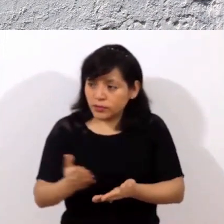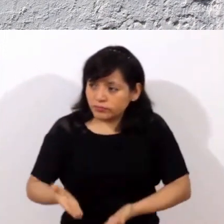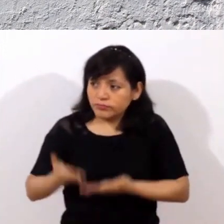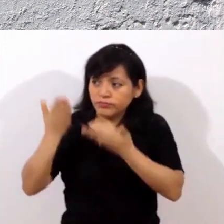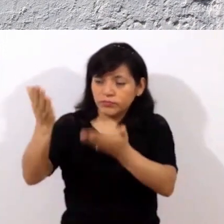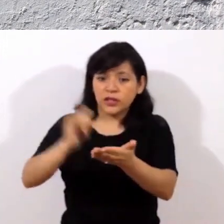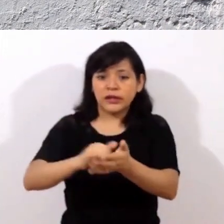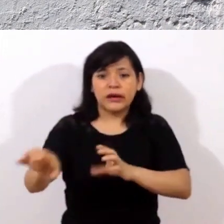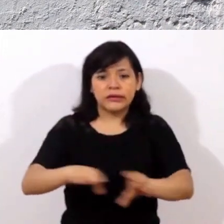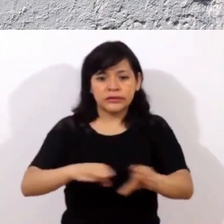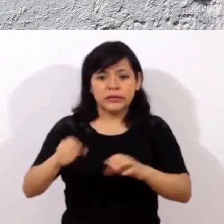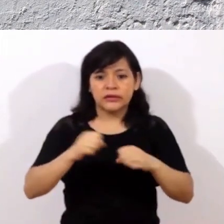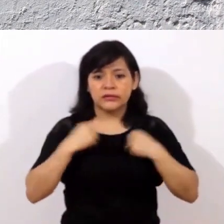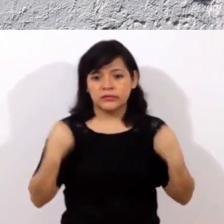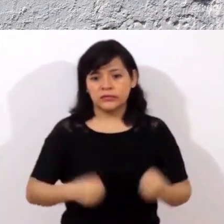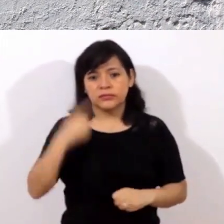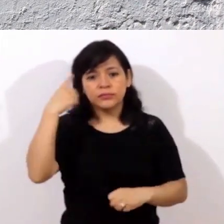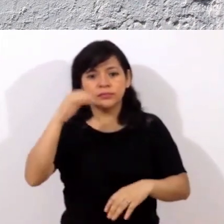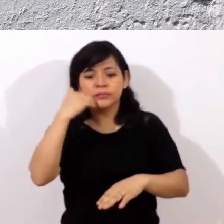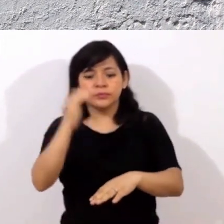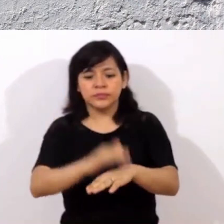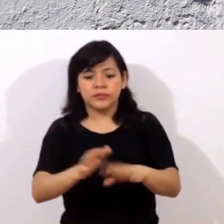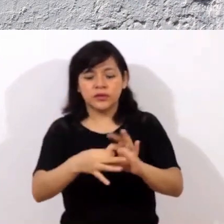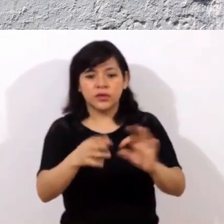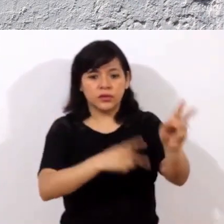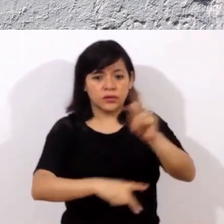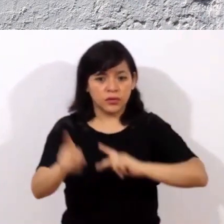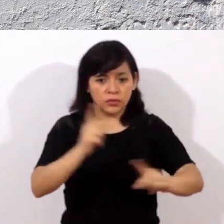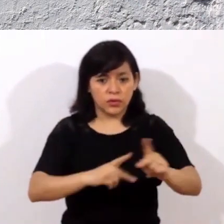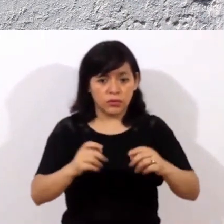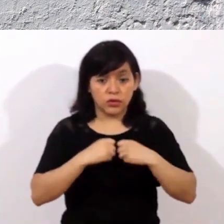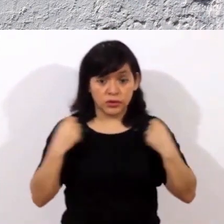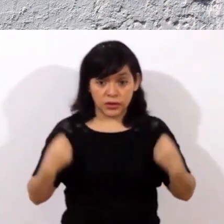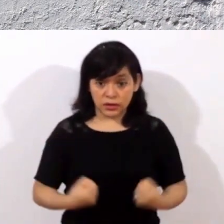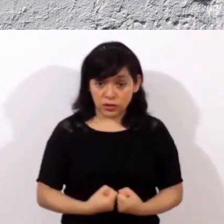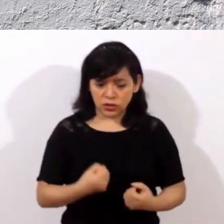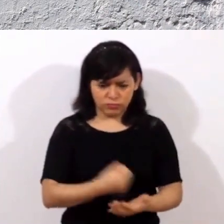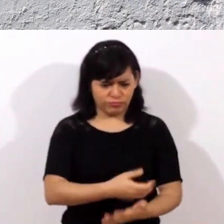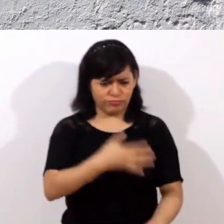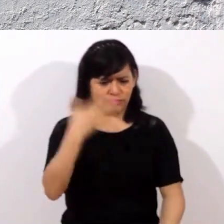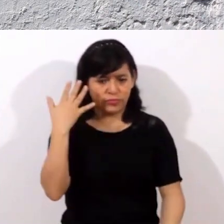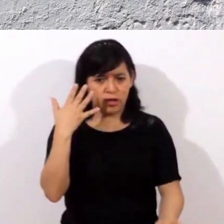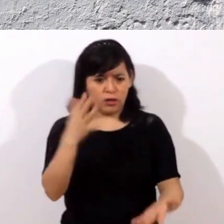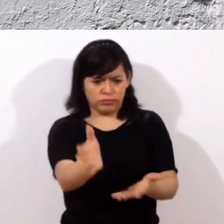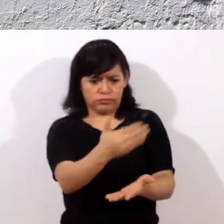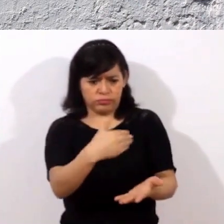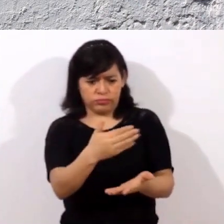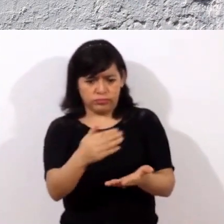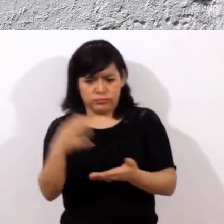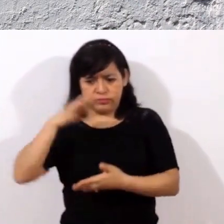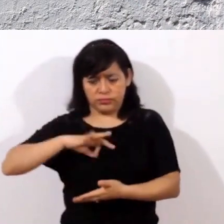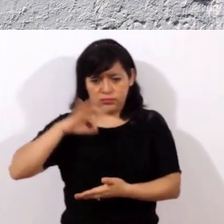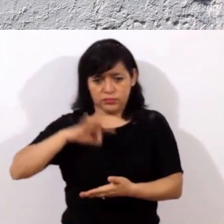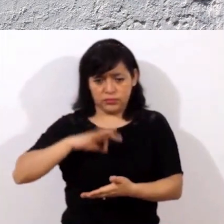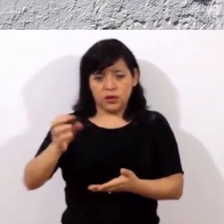del pueblo. Así que se nos indica que los sacerdotes se enriquecían al tomar para sí las ofrendas